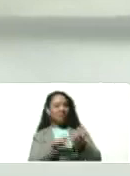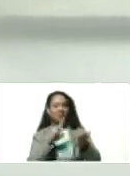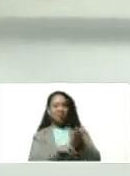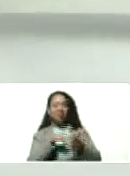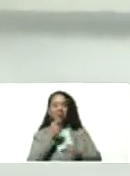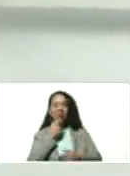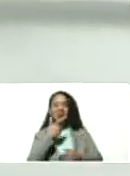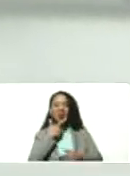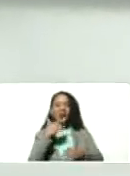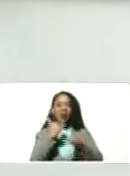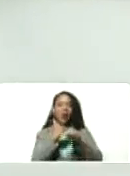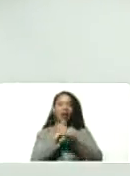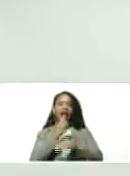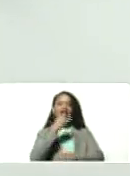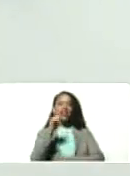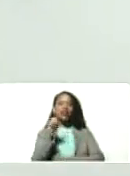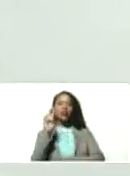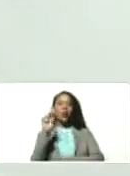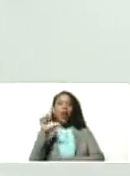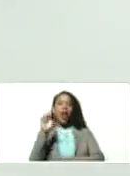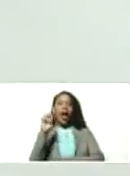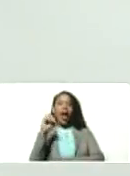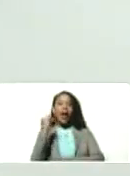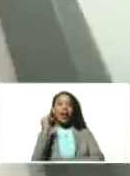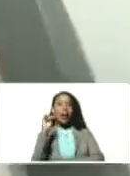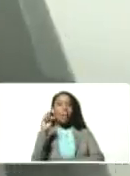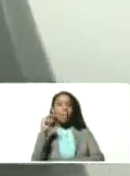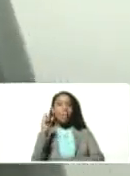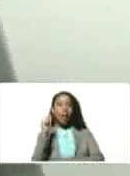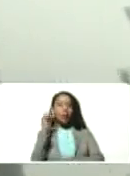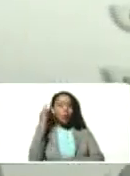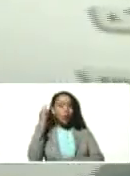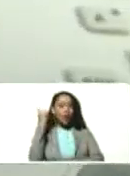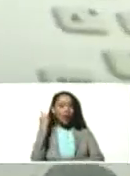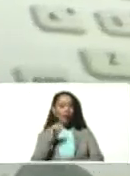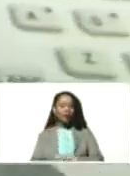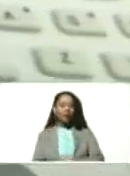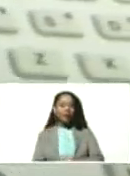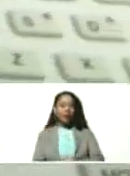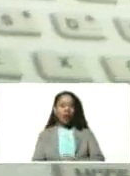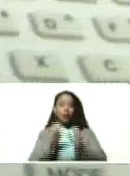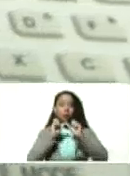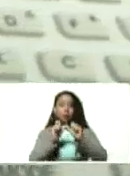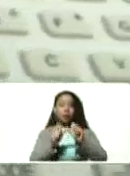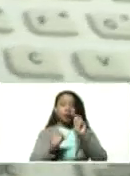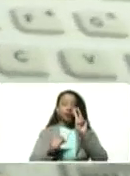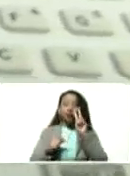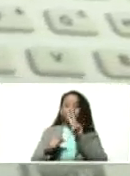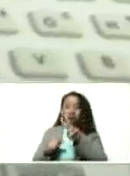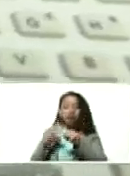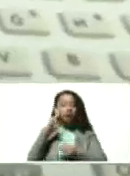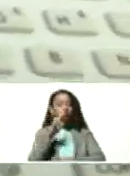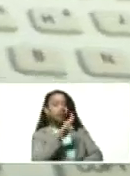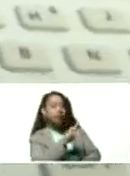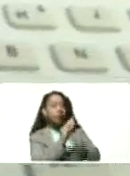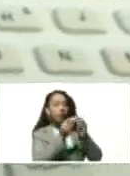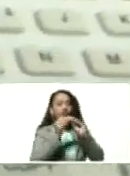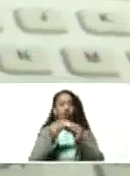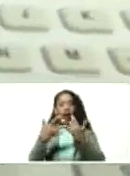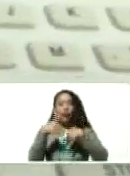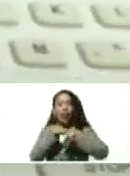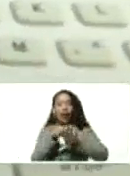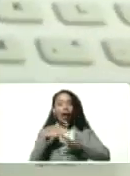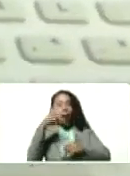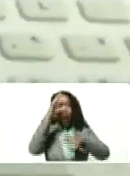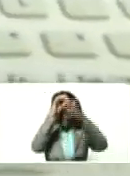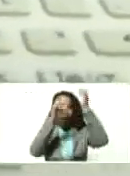bonito, igual que Zuleima. ¿Cómo está Zuleima? ¿Todo bien? ¿Ah? Bueno, continuamos entonces viendo la recuperación integral.